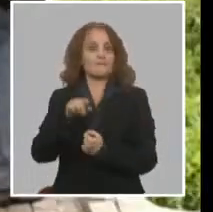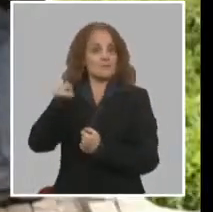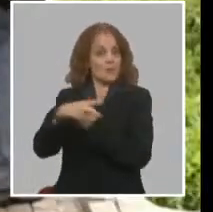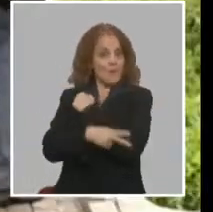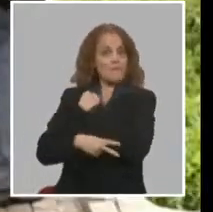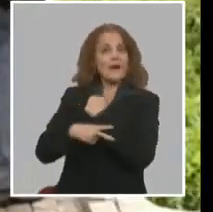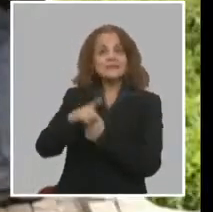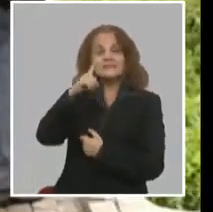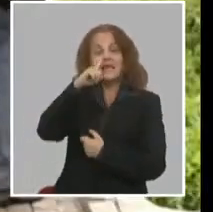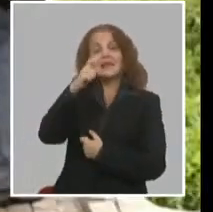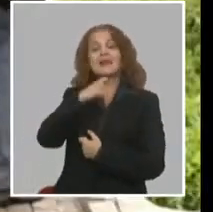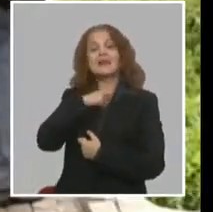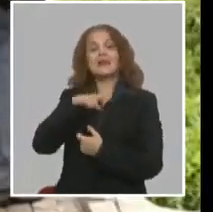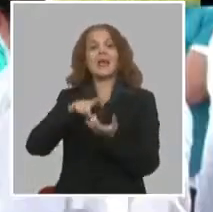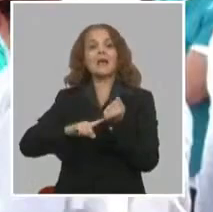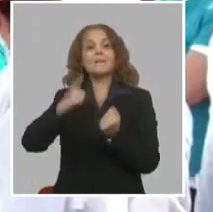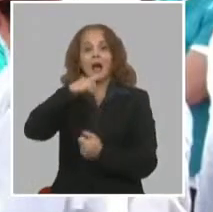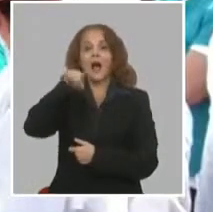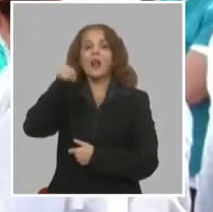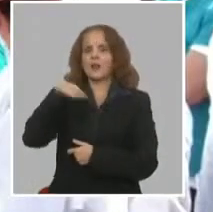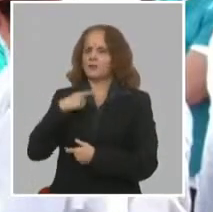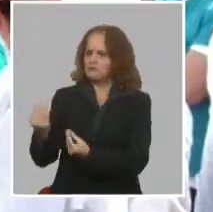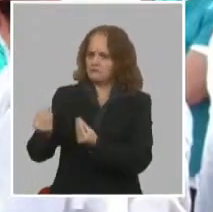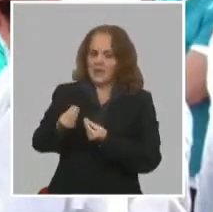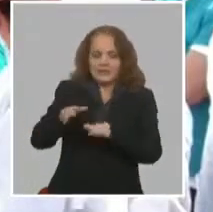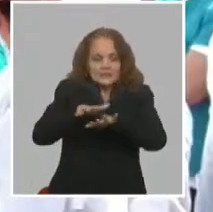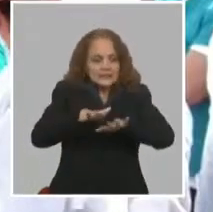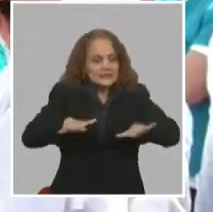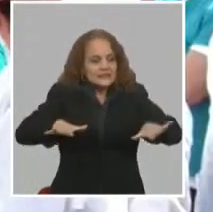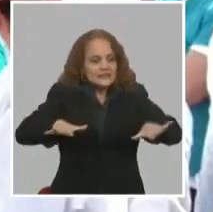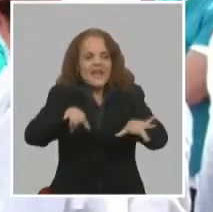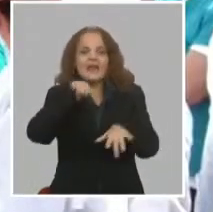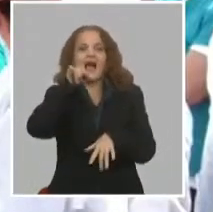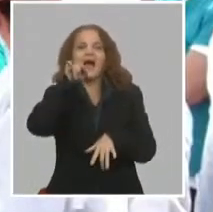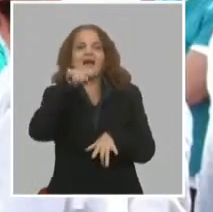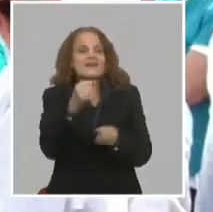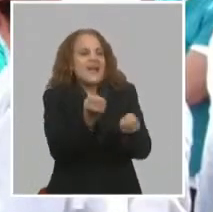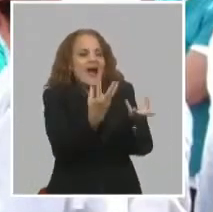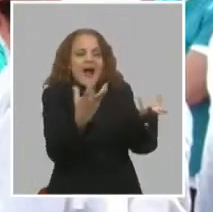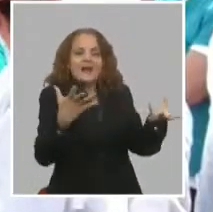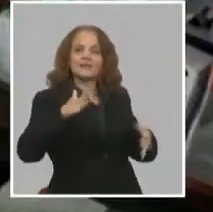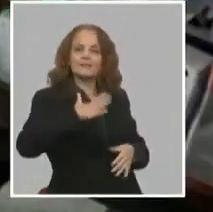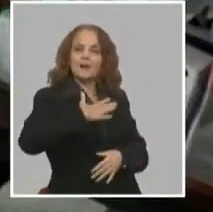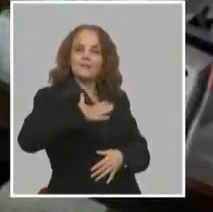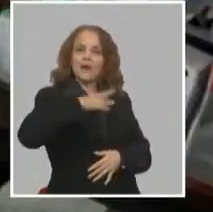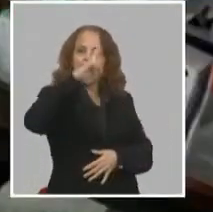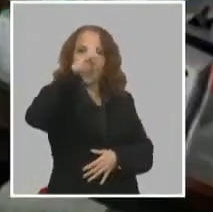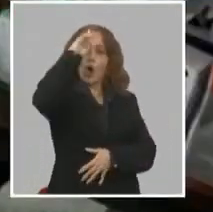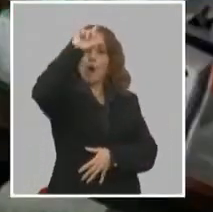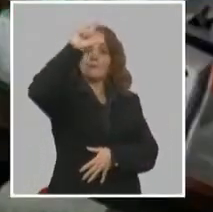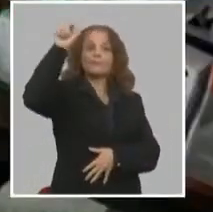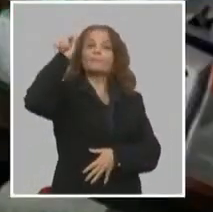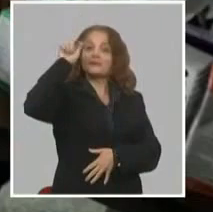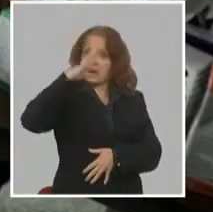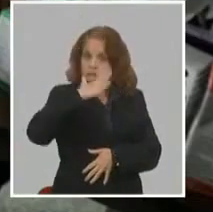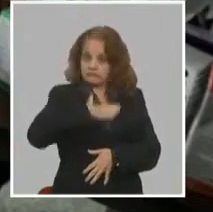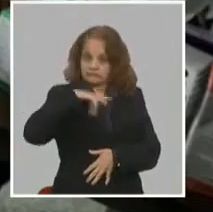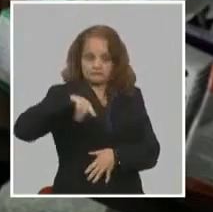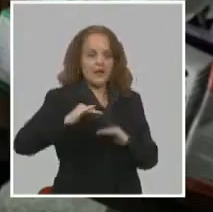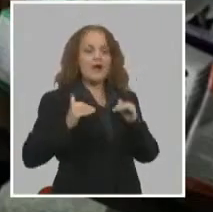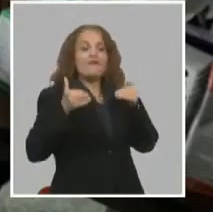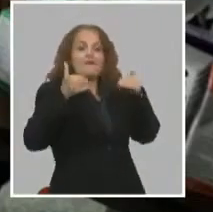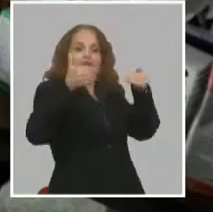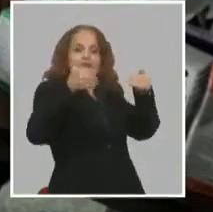la ventaja de que nos ofrecieron un terreno en el jardín de un hospital natural, que es el Hospital de Ayurveda,